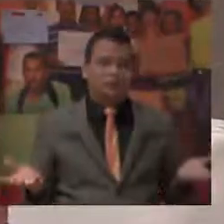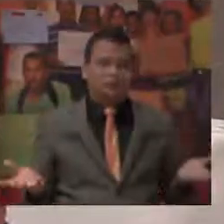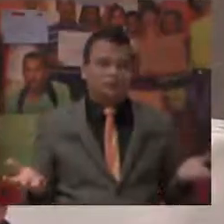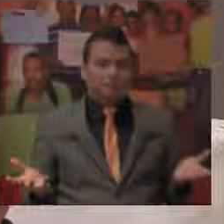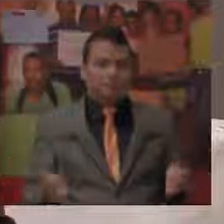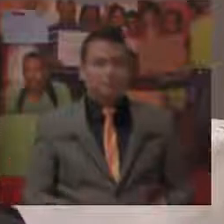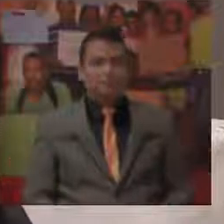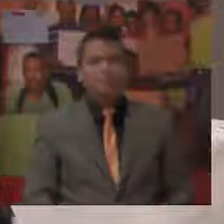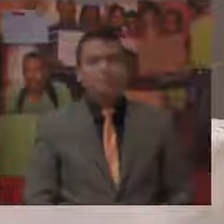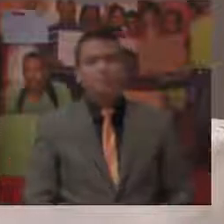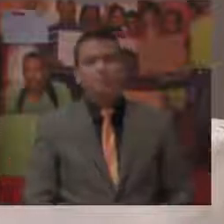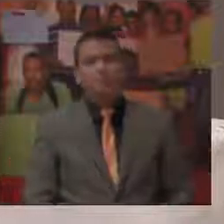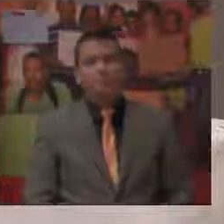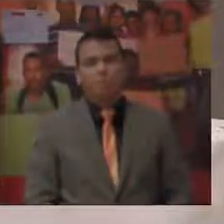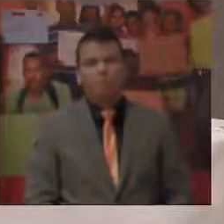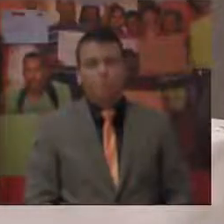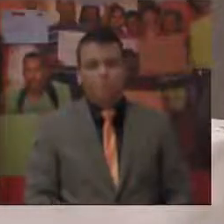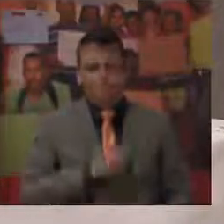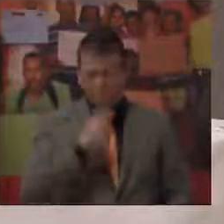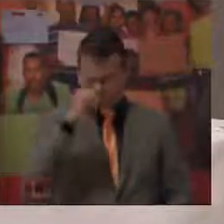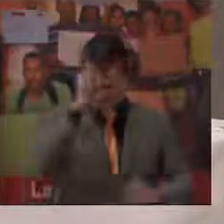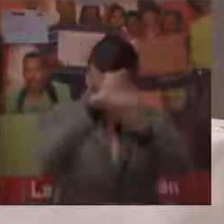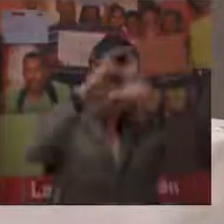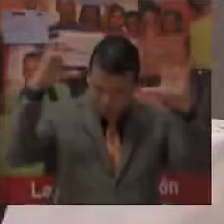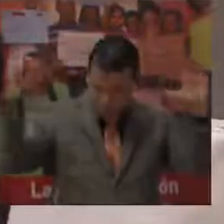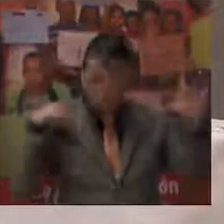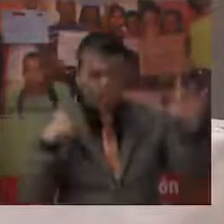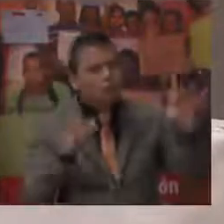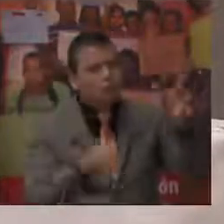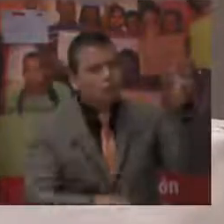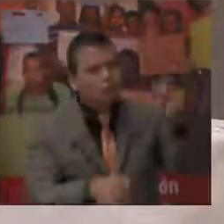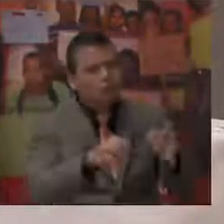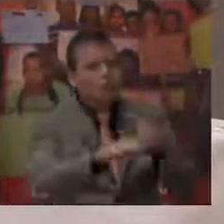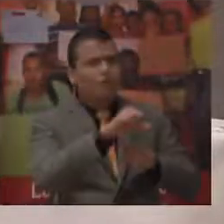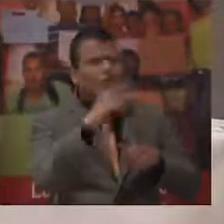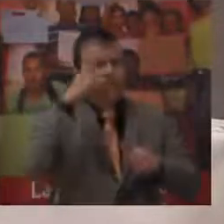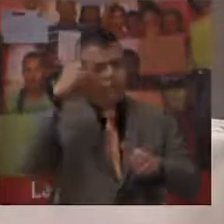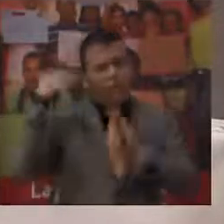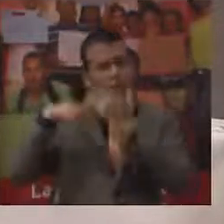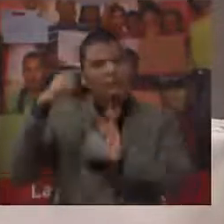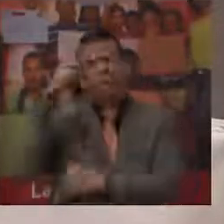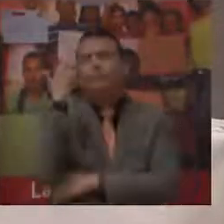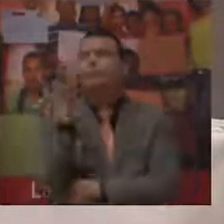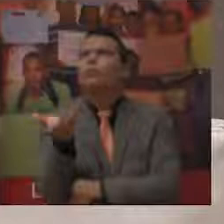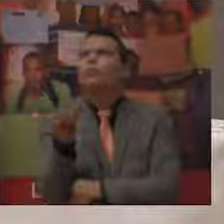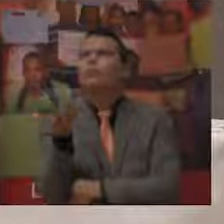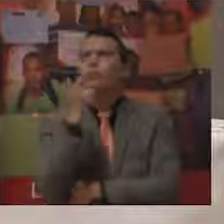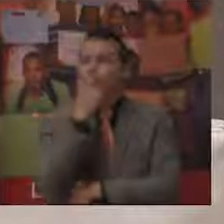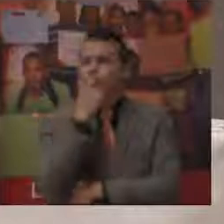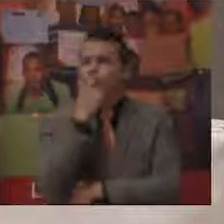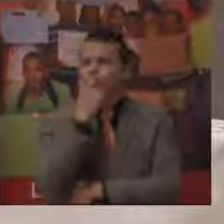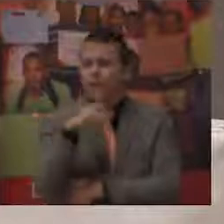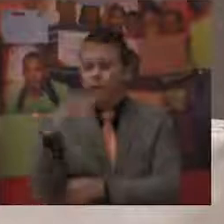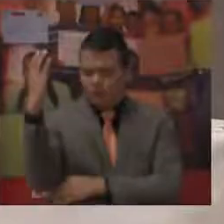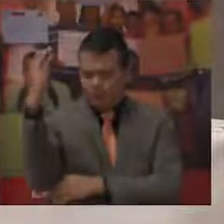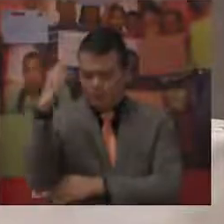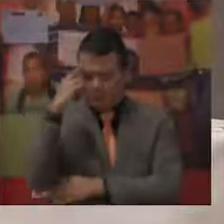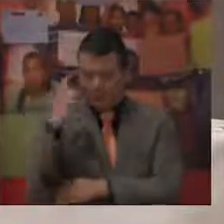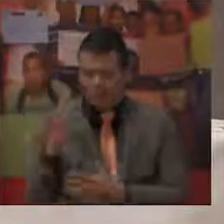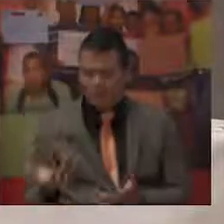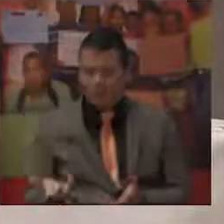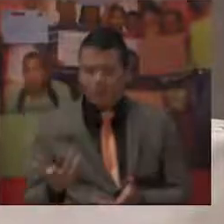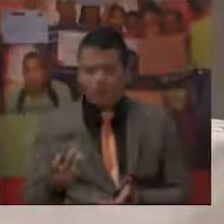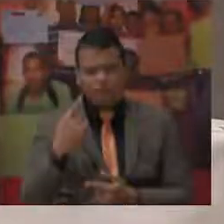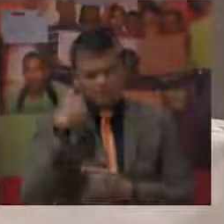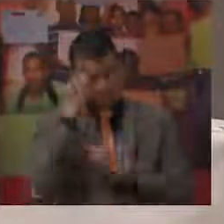Cuando visualizo la justicia transicional y cuando visualizaba la justicia transicional en Colombia, hacía